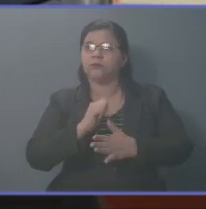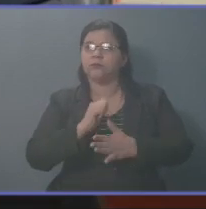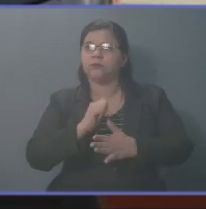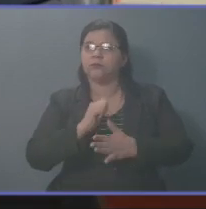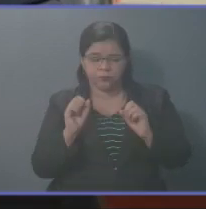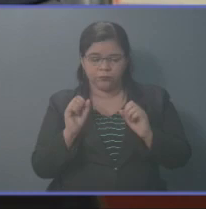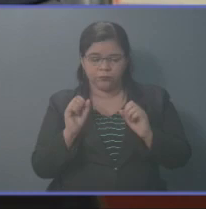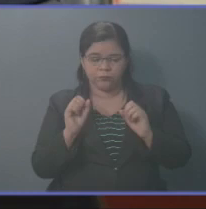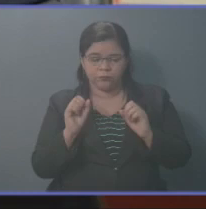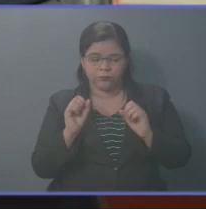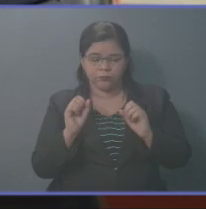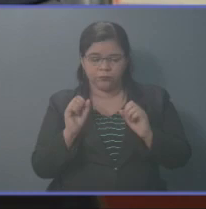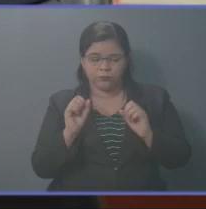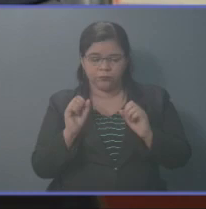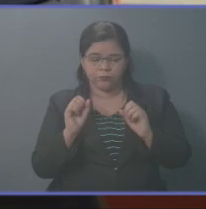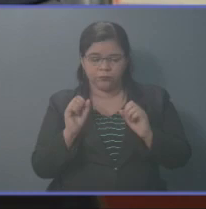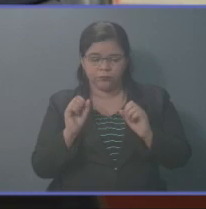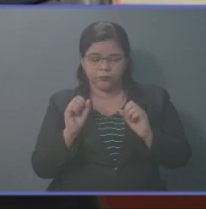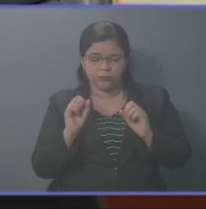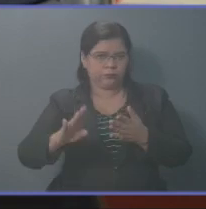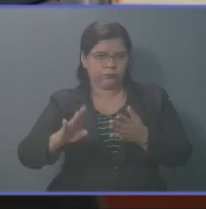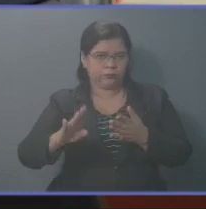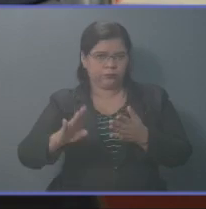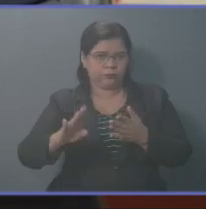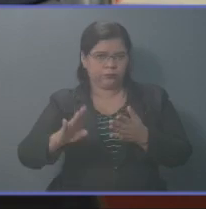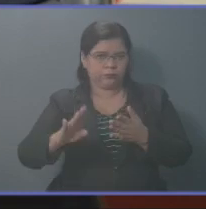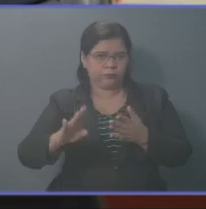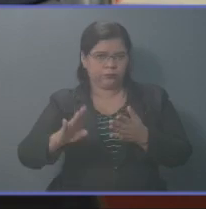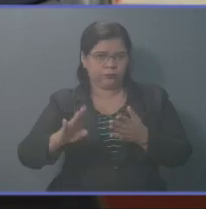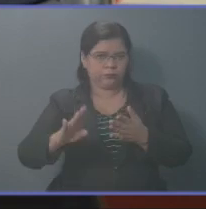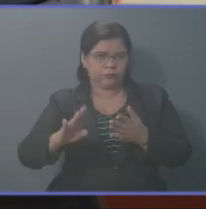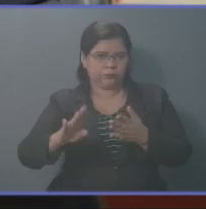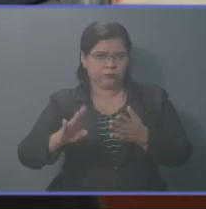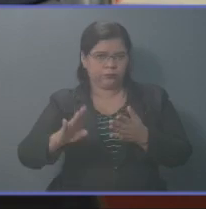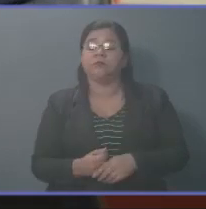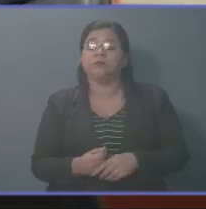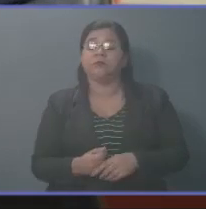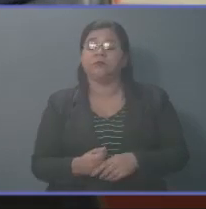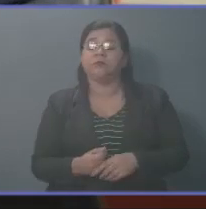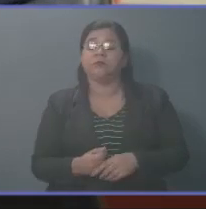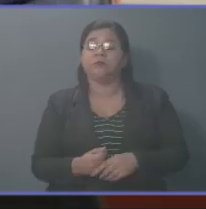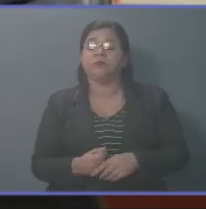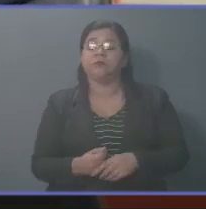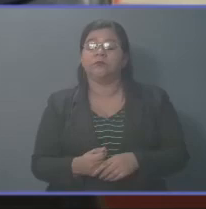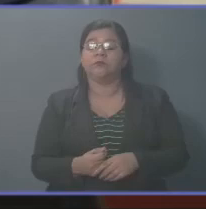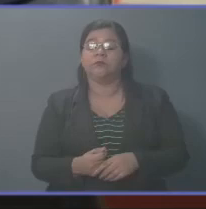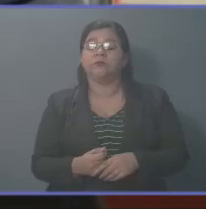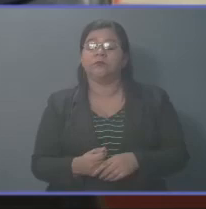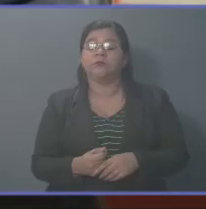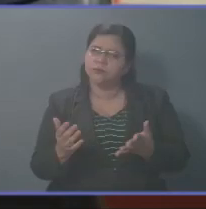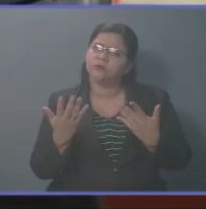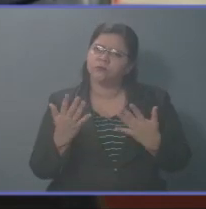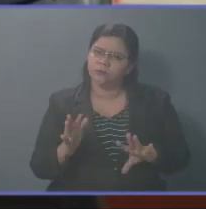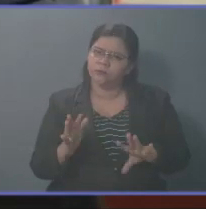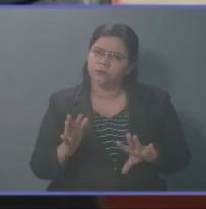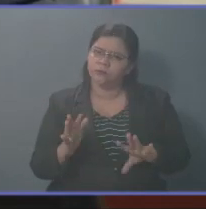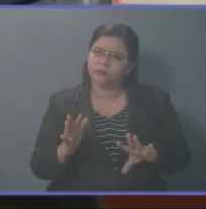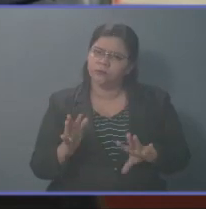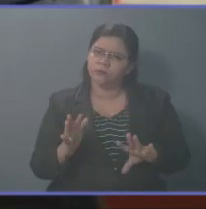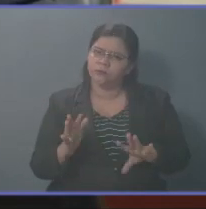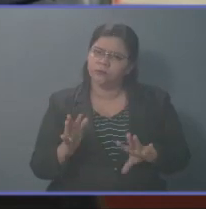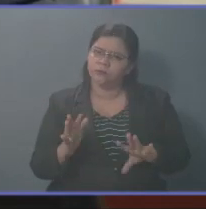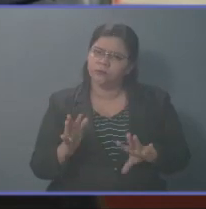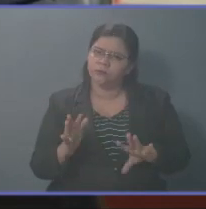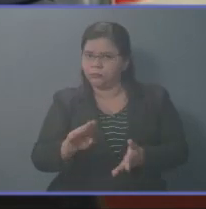de la compensación económica y estabilización de las tarifas del Servicio Público de Transporte Colectivo de Pasajeros, con el objeto de mantener inalterable el costo del pasaje